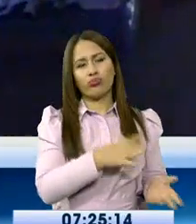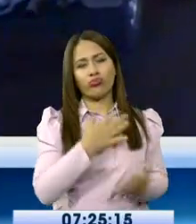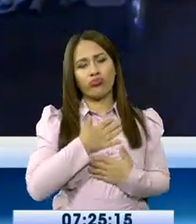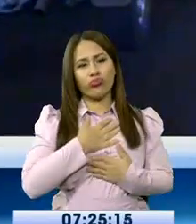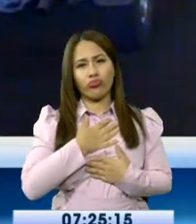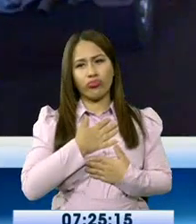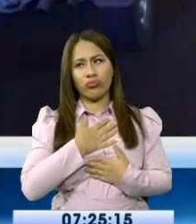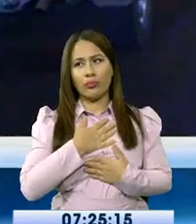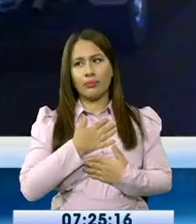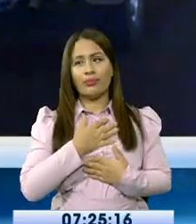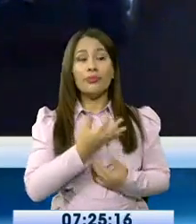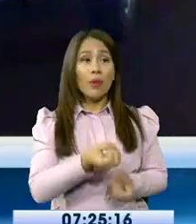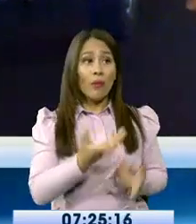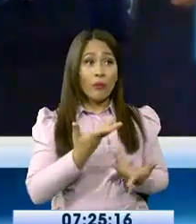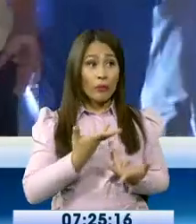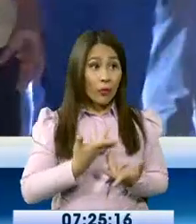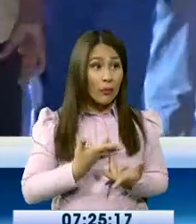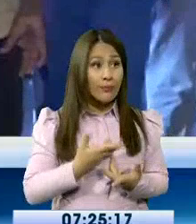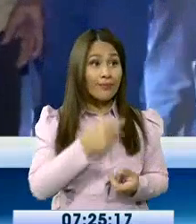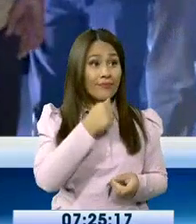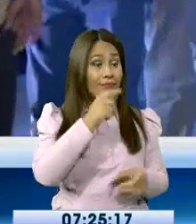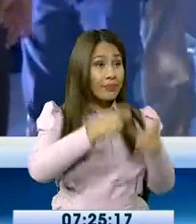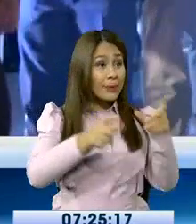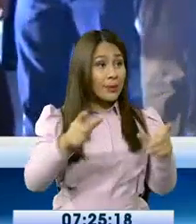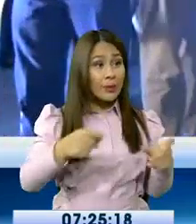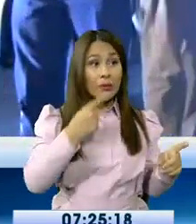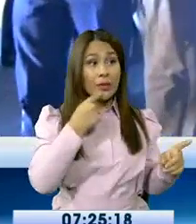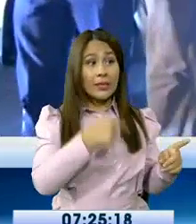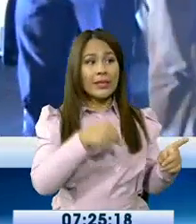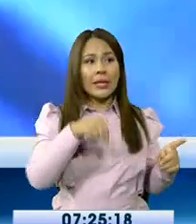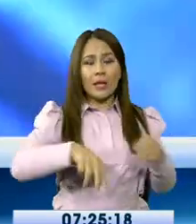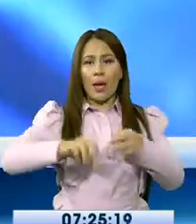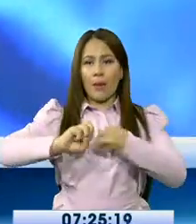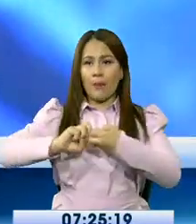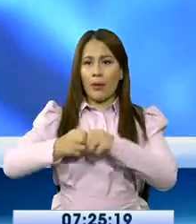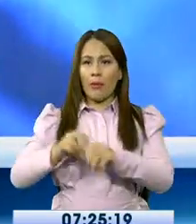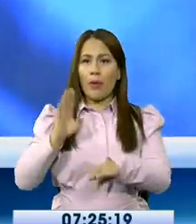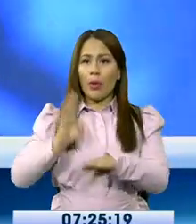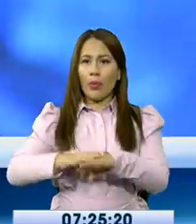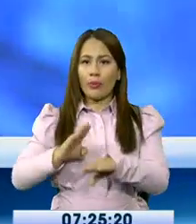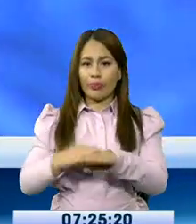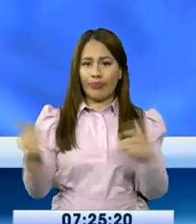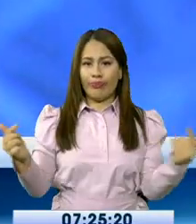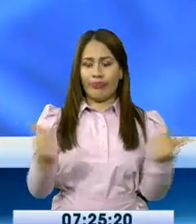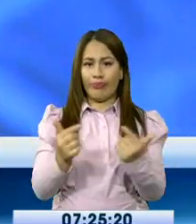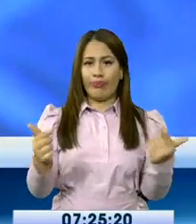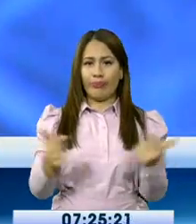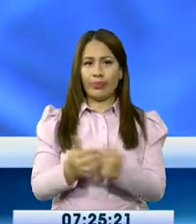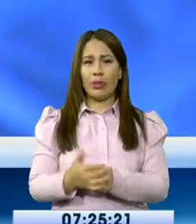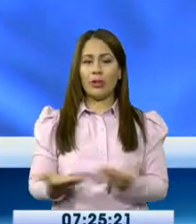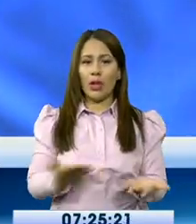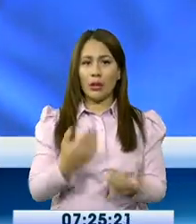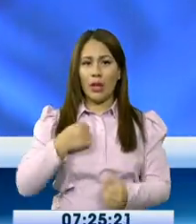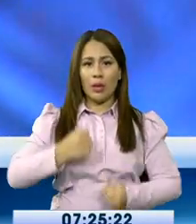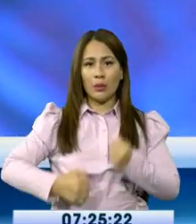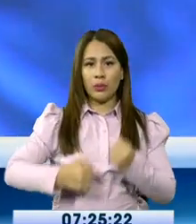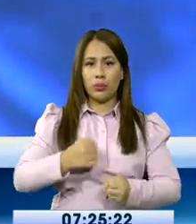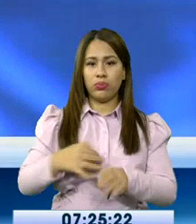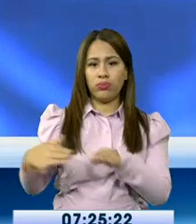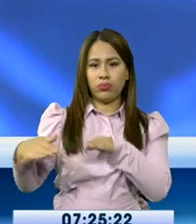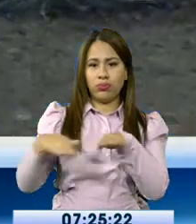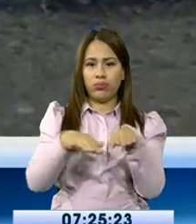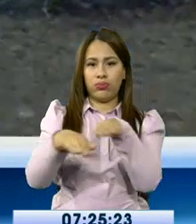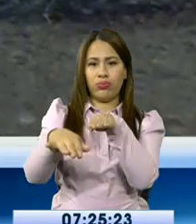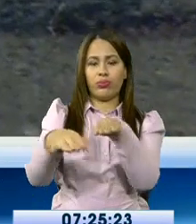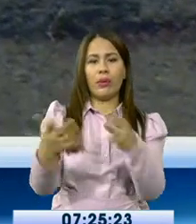Quienes presenciaron el arrollamiento sostienen que este se dio a causa de la disputa que iban protagonizando dos